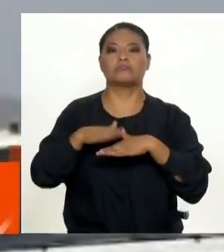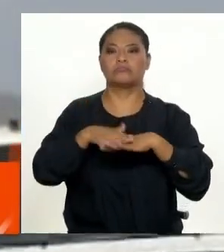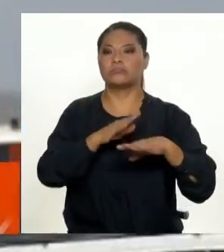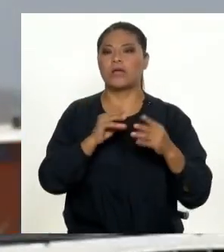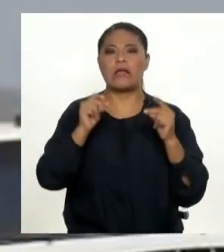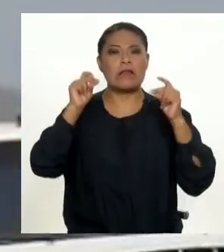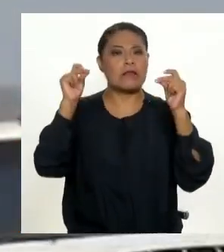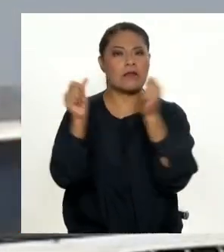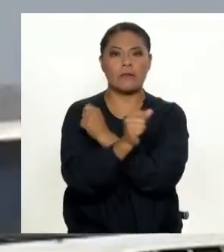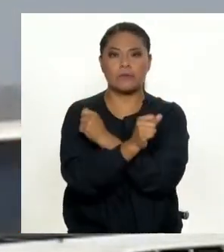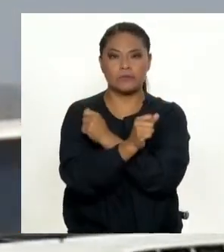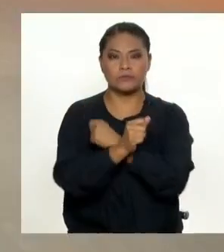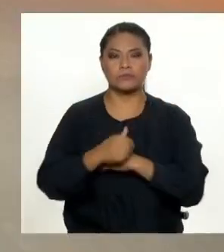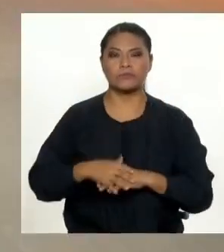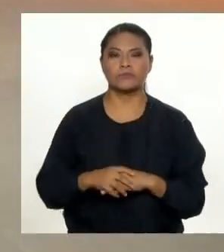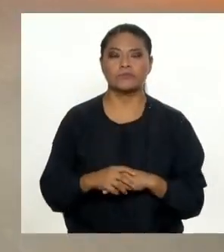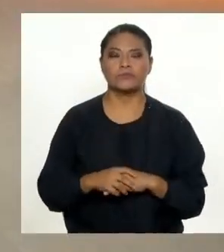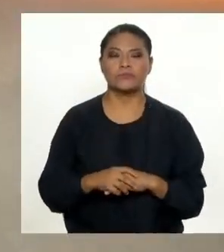Intervenir inmediatamente.